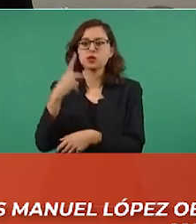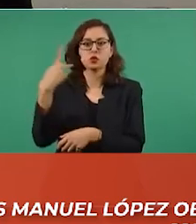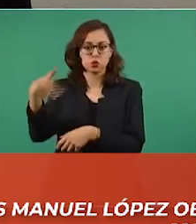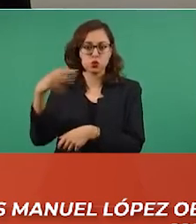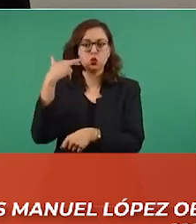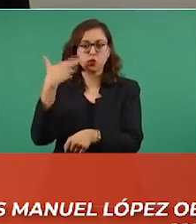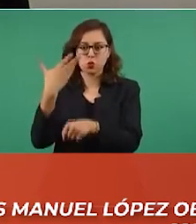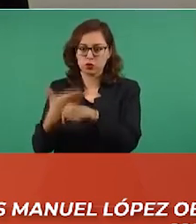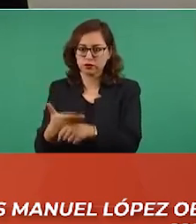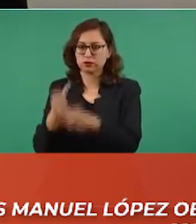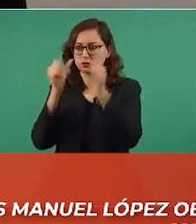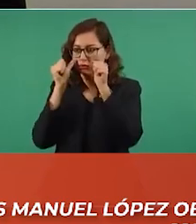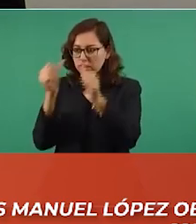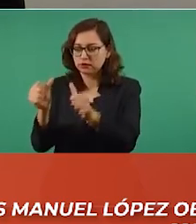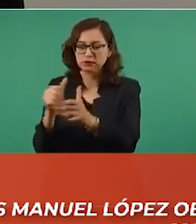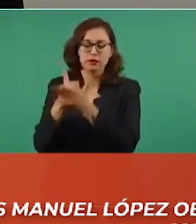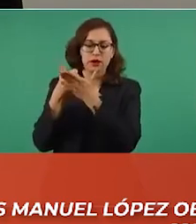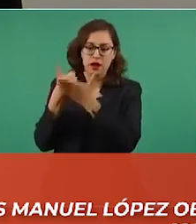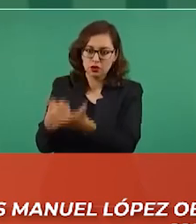el que se les ayude,